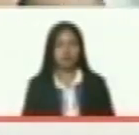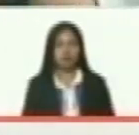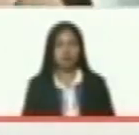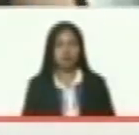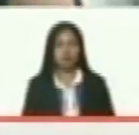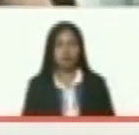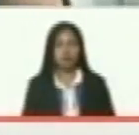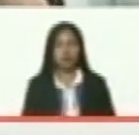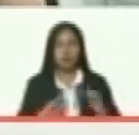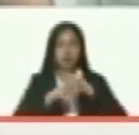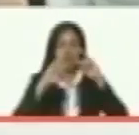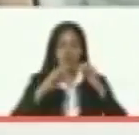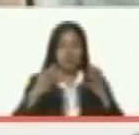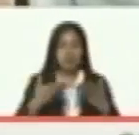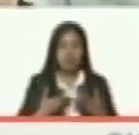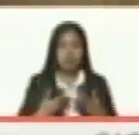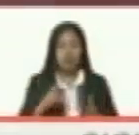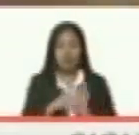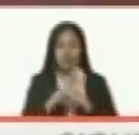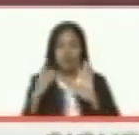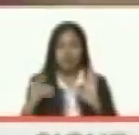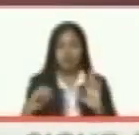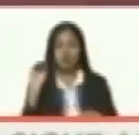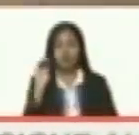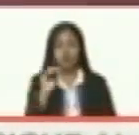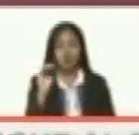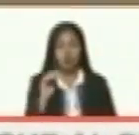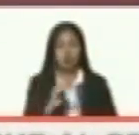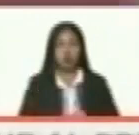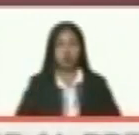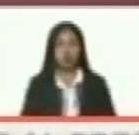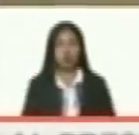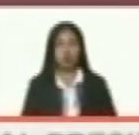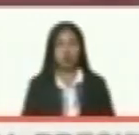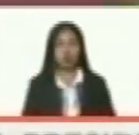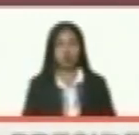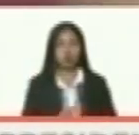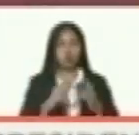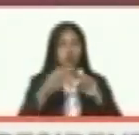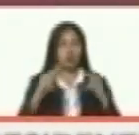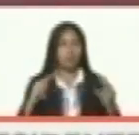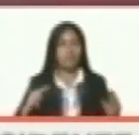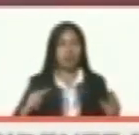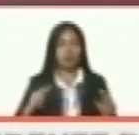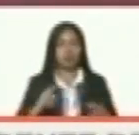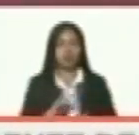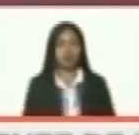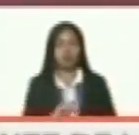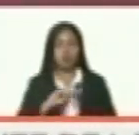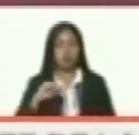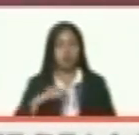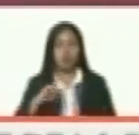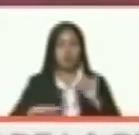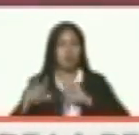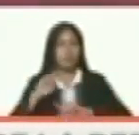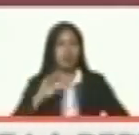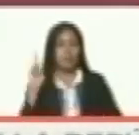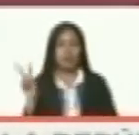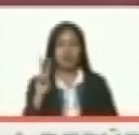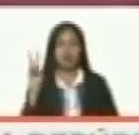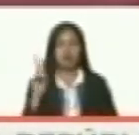Por la felicidad, por el derecho al futuro, por la paz de nuestra amada